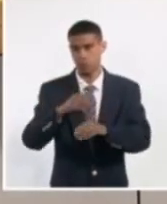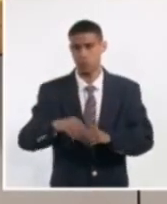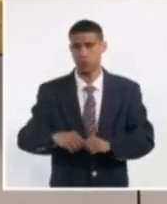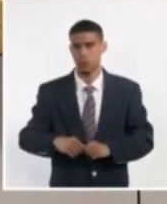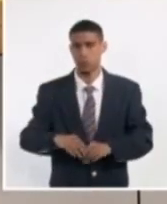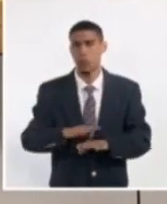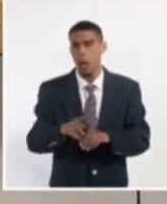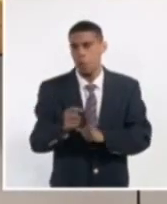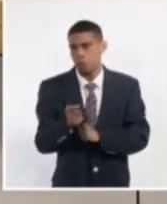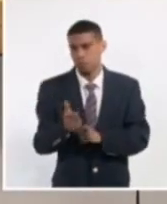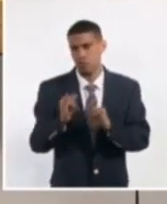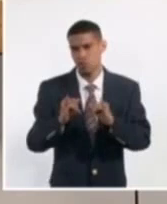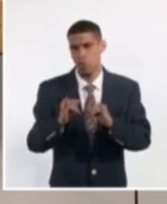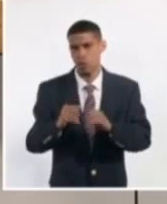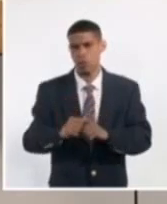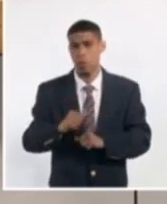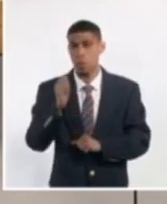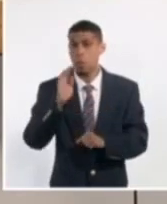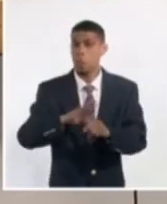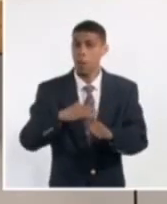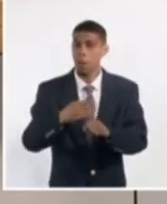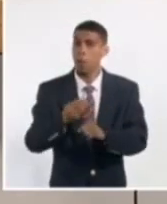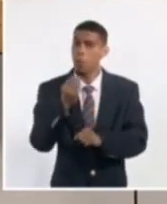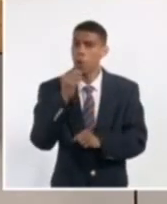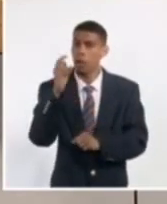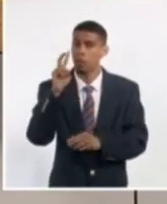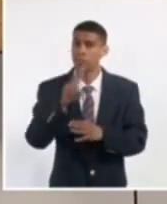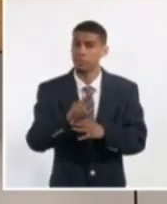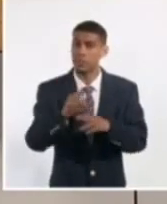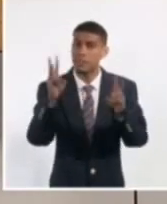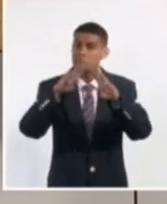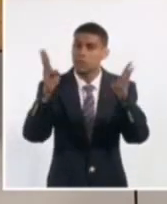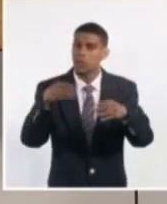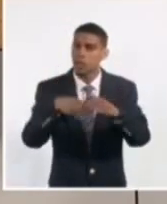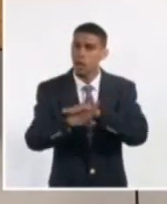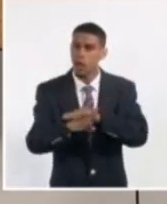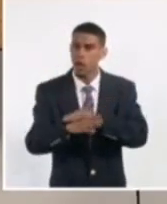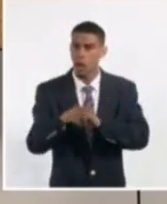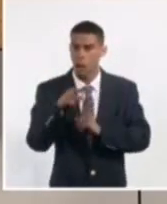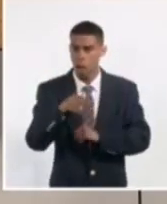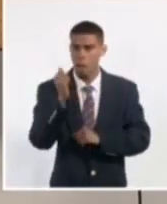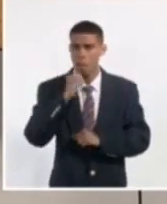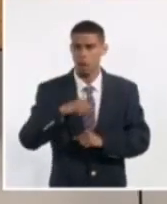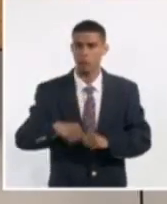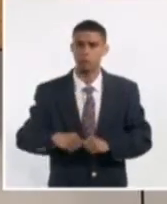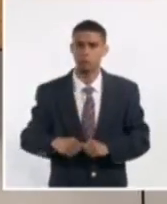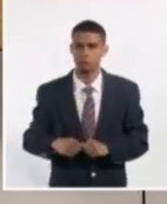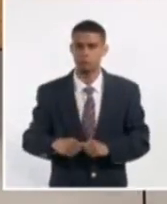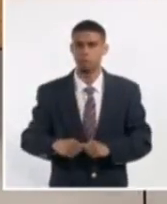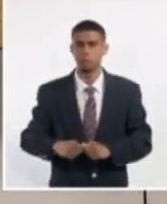pequeño acercamiento al tema. Para más detalles puede visitar el sitio web Cuba Debate. Nosotros seguimos con más en nuestro noticiero.